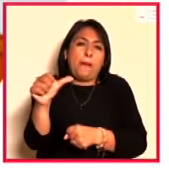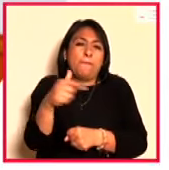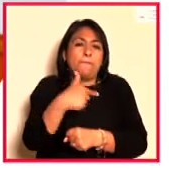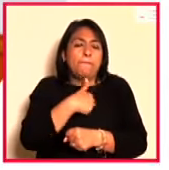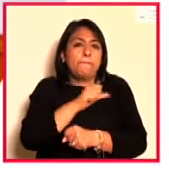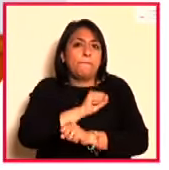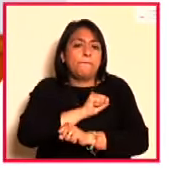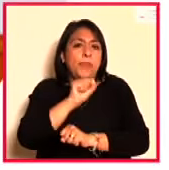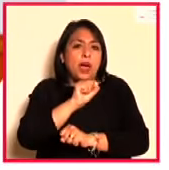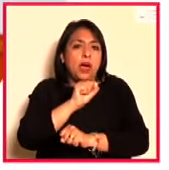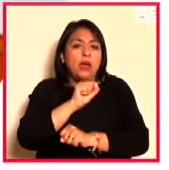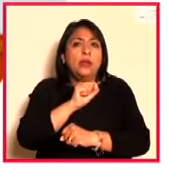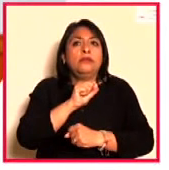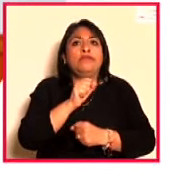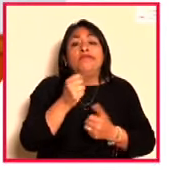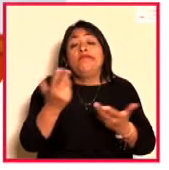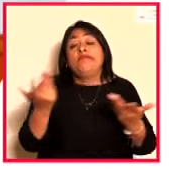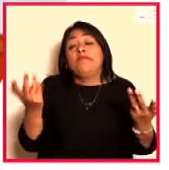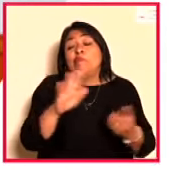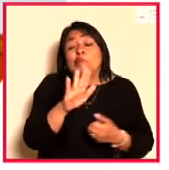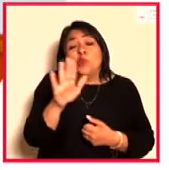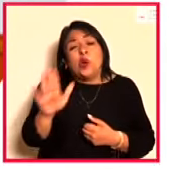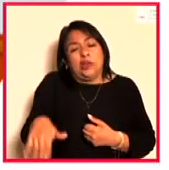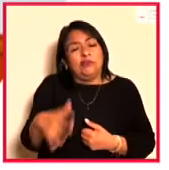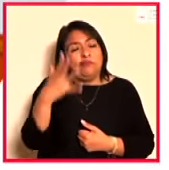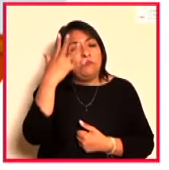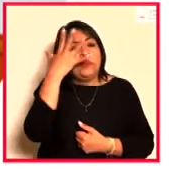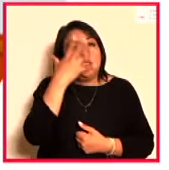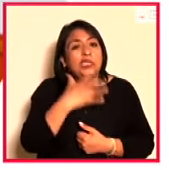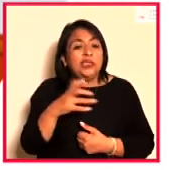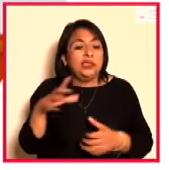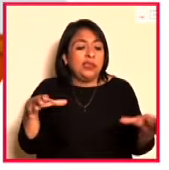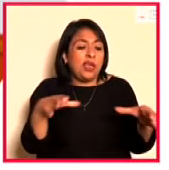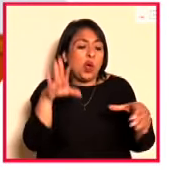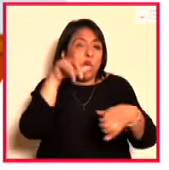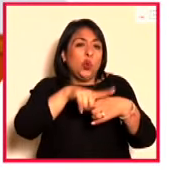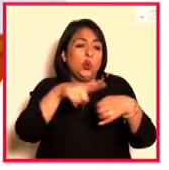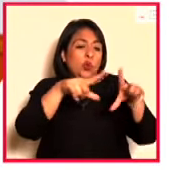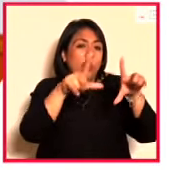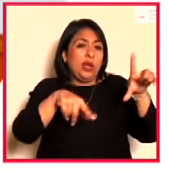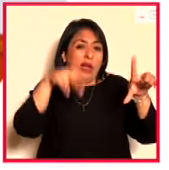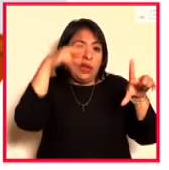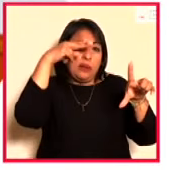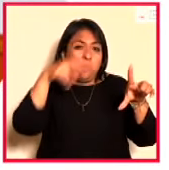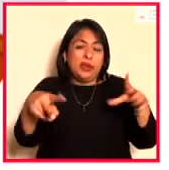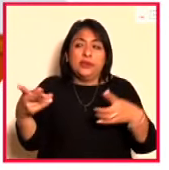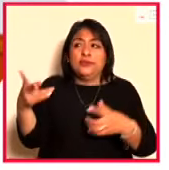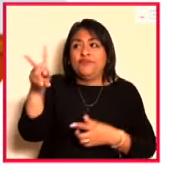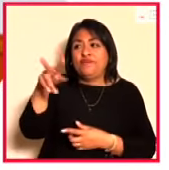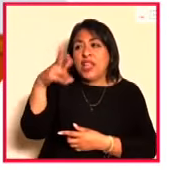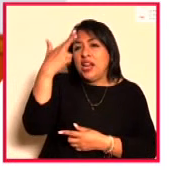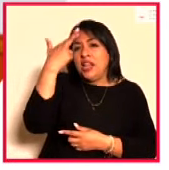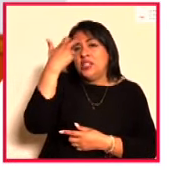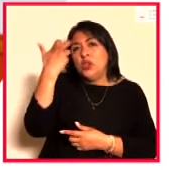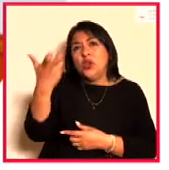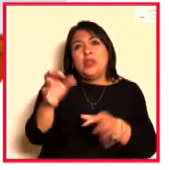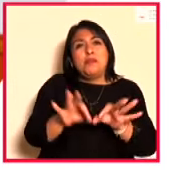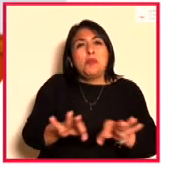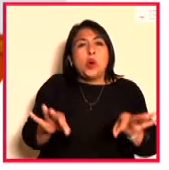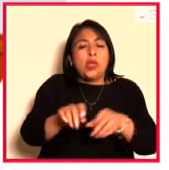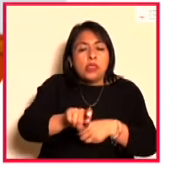Rafa, una pérdida muy triste para el sector cultural de nuestro país. Indiscutiblemente un referente del cuadrante y